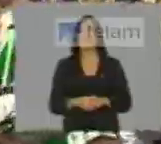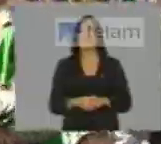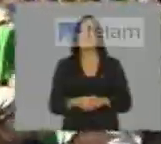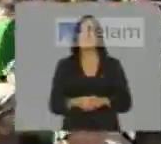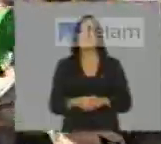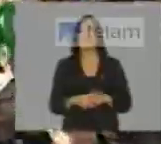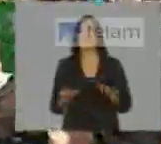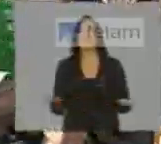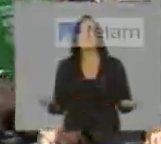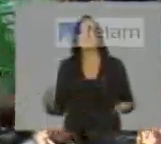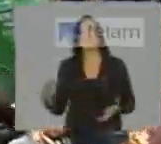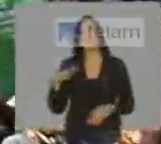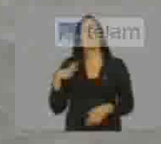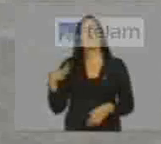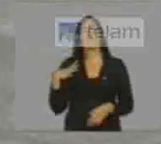y